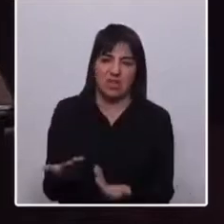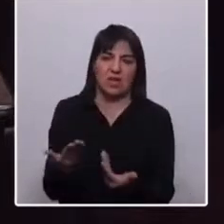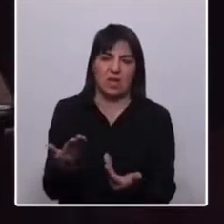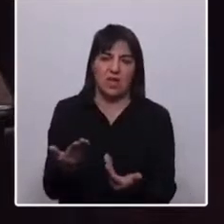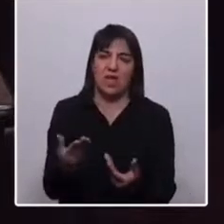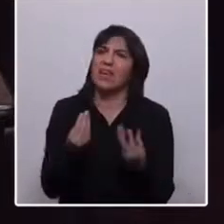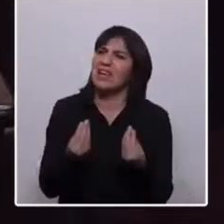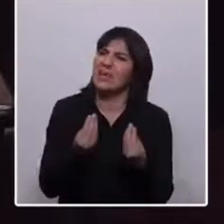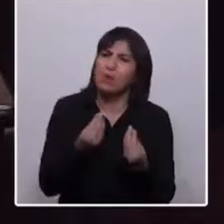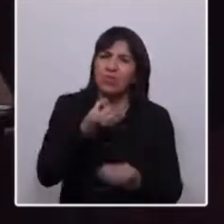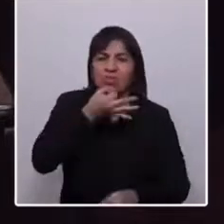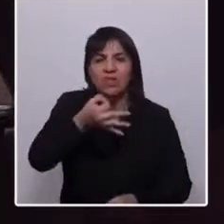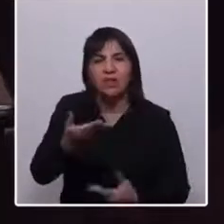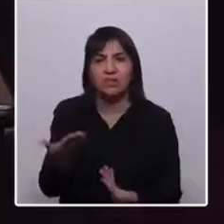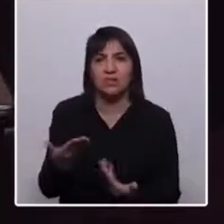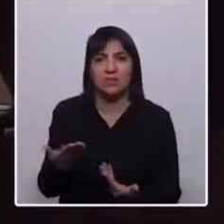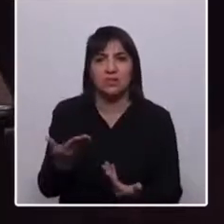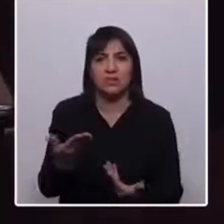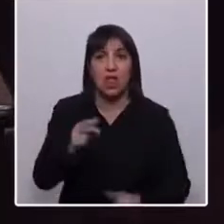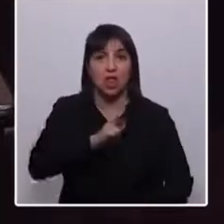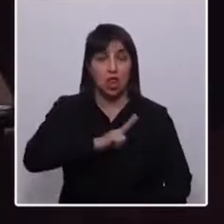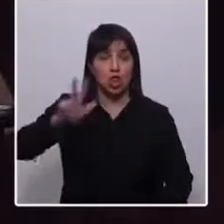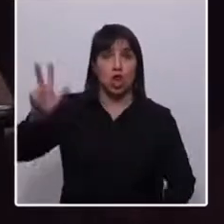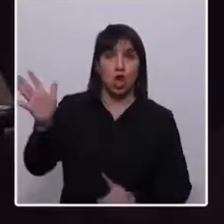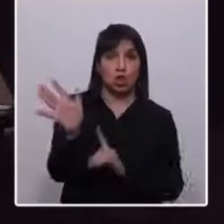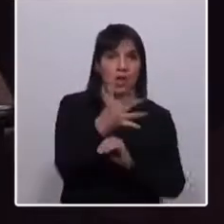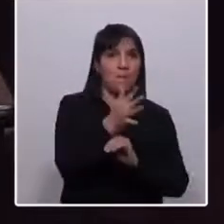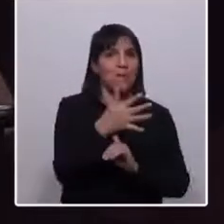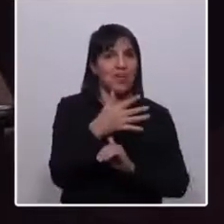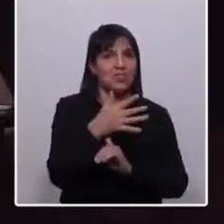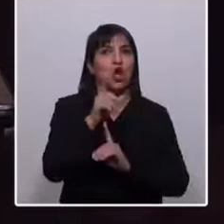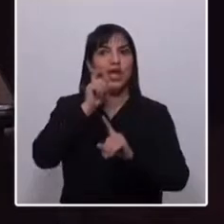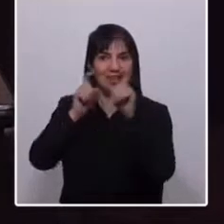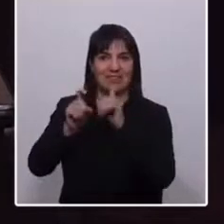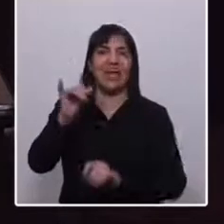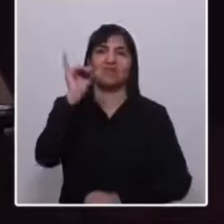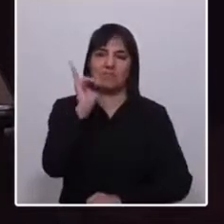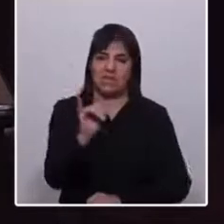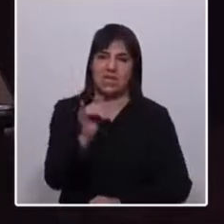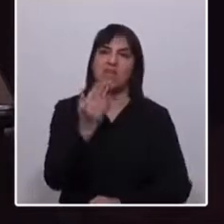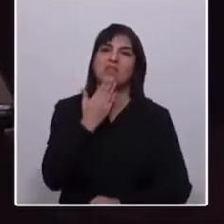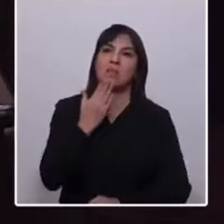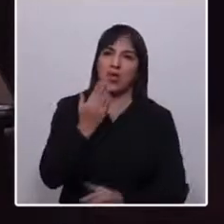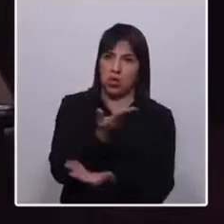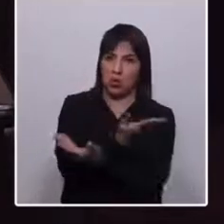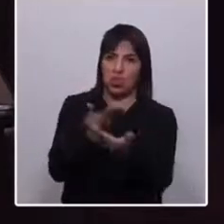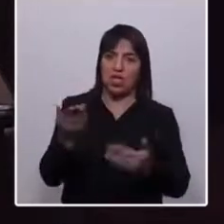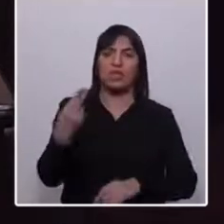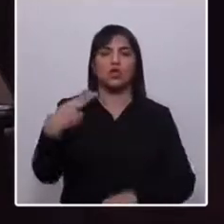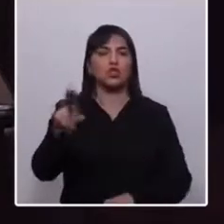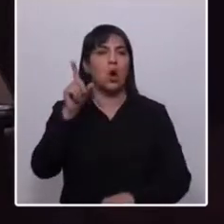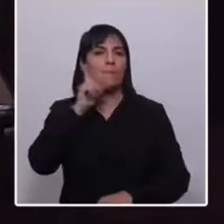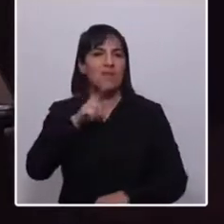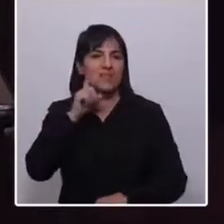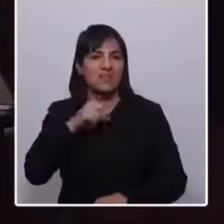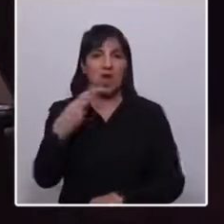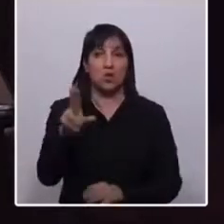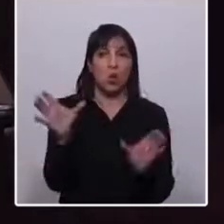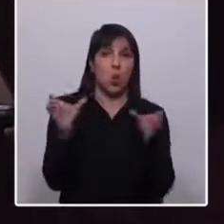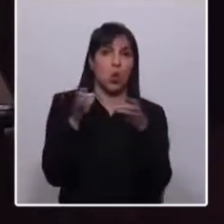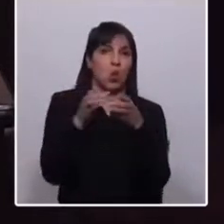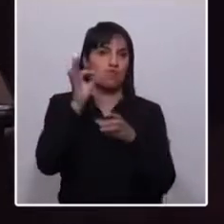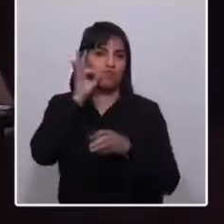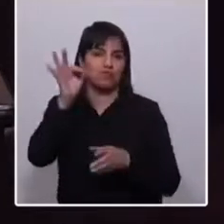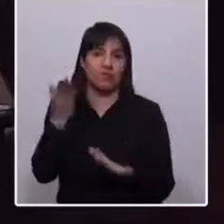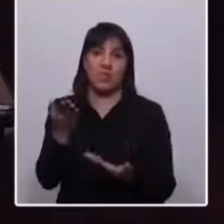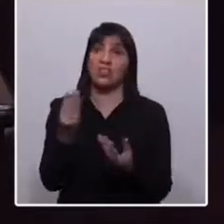decir? Proponen que Dios, la patria y la historia nos va a juzgar. Sí, pero también los va a juzgar a ustedes, con sus mentiras, su odio y su clasismo, porque eso no es bueno para